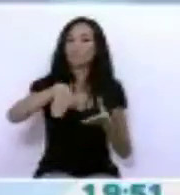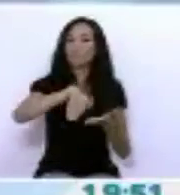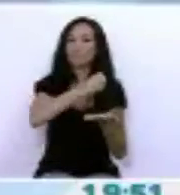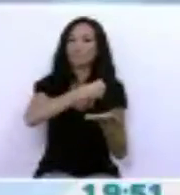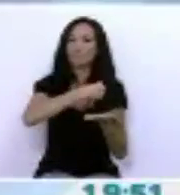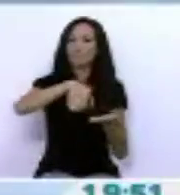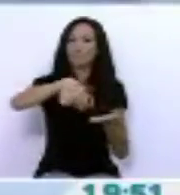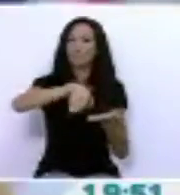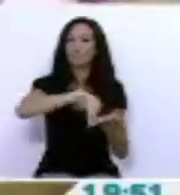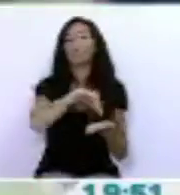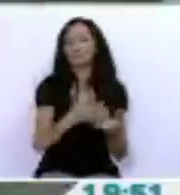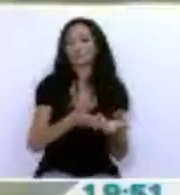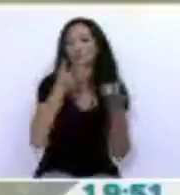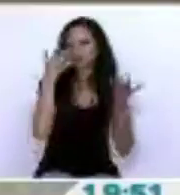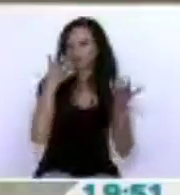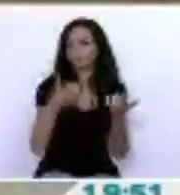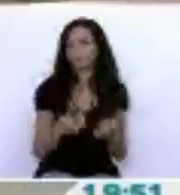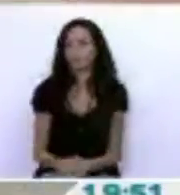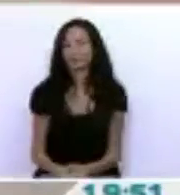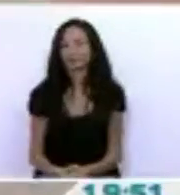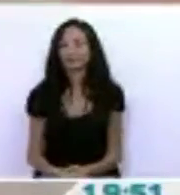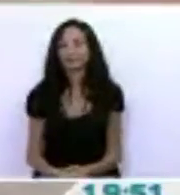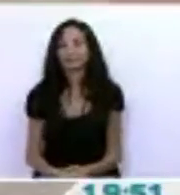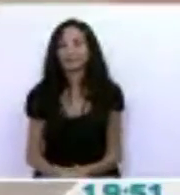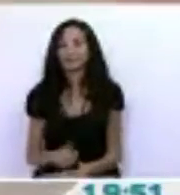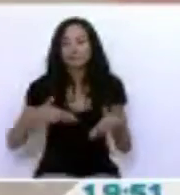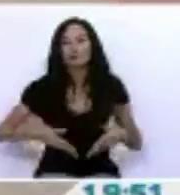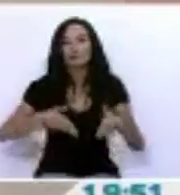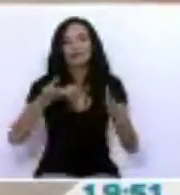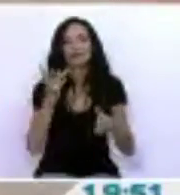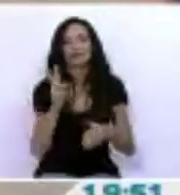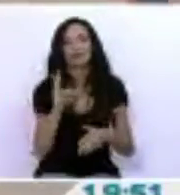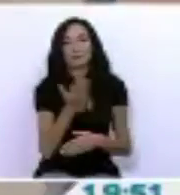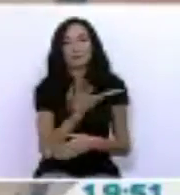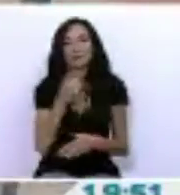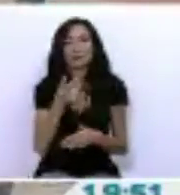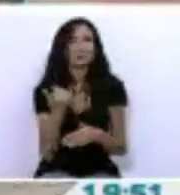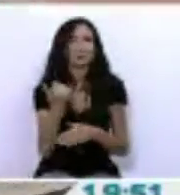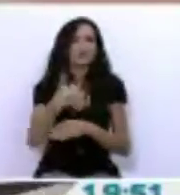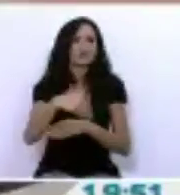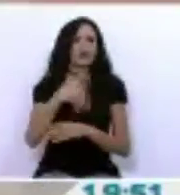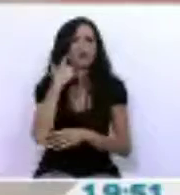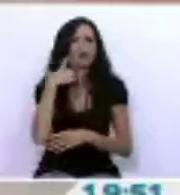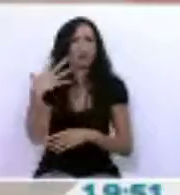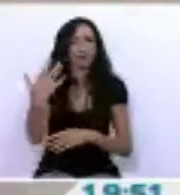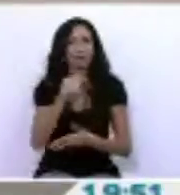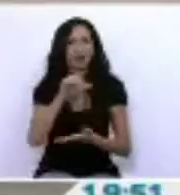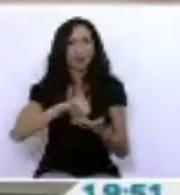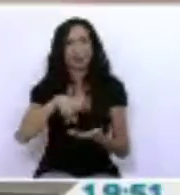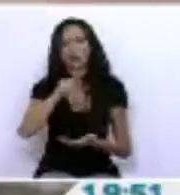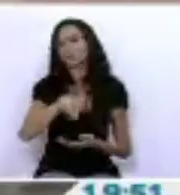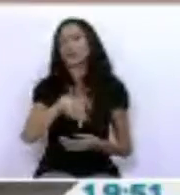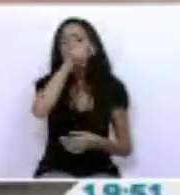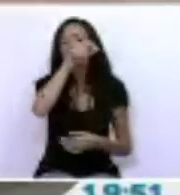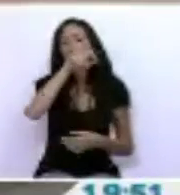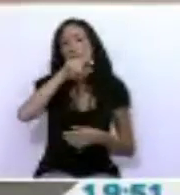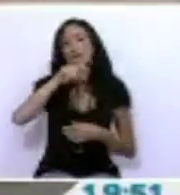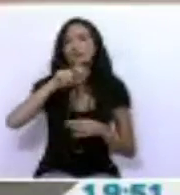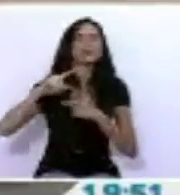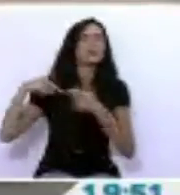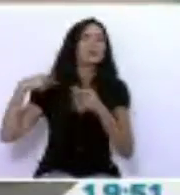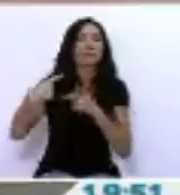por el datáfono. Nos encontramos en la avenida de la Vera de Plasencia, una de las calles más populares de la ciudad y una zona de gran tradición comercial con